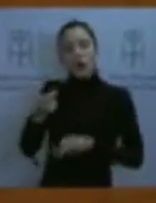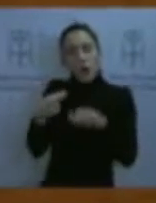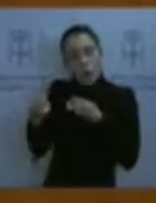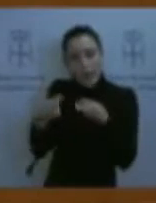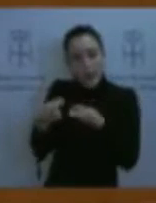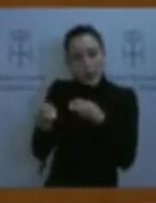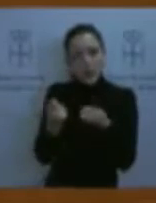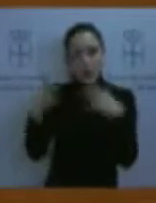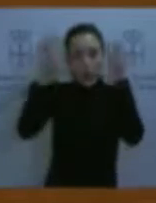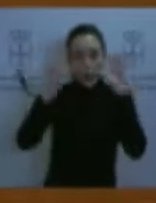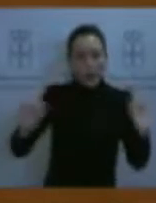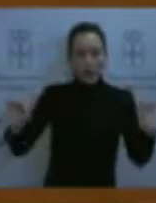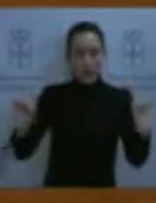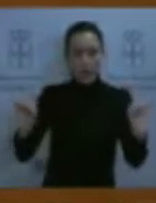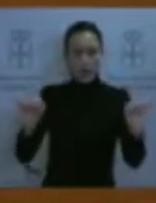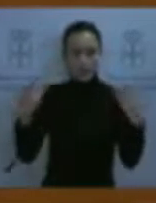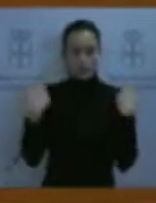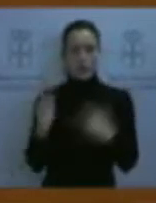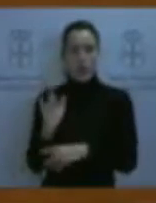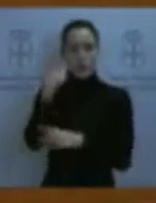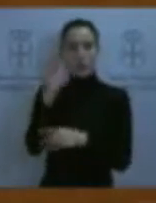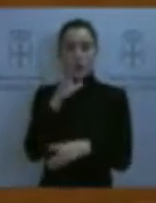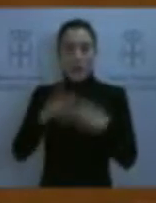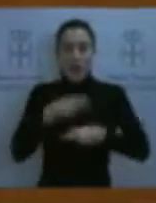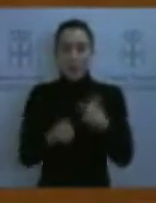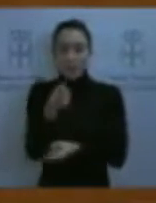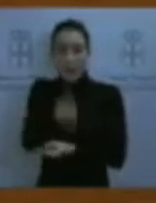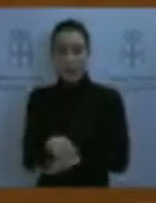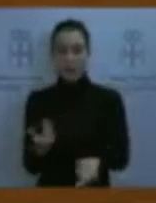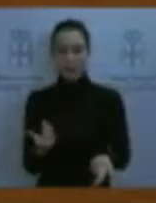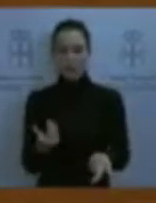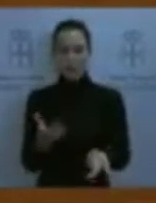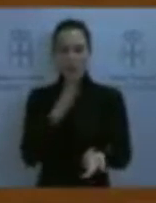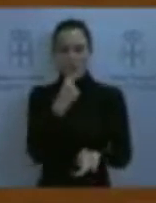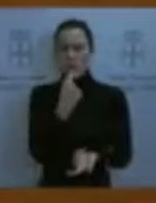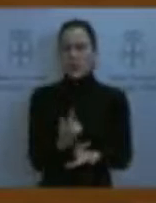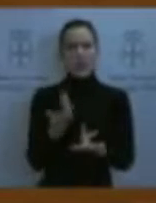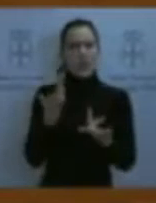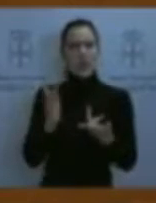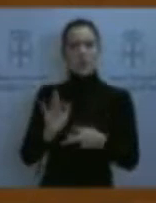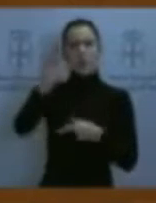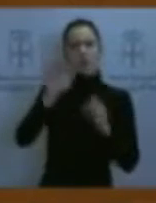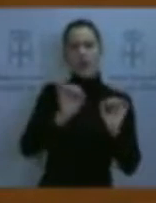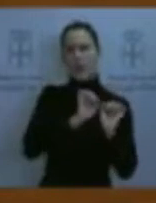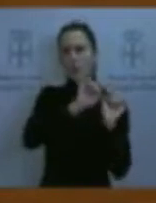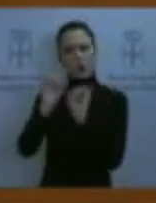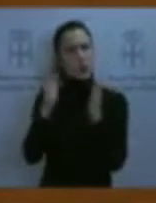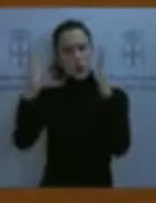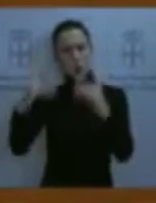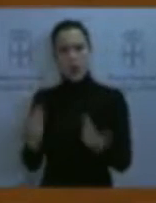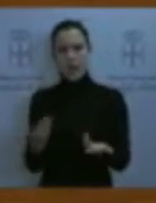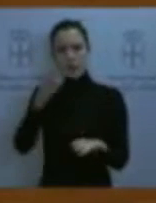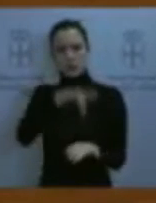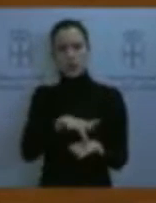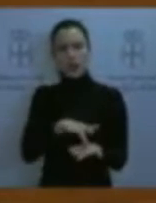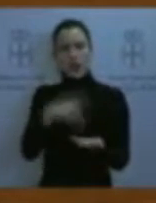también? O sea, ¿por qué se deja desprotegido completamente el monte cuando se sabe que van a acabar quemándolo?